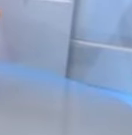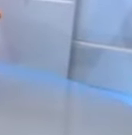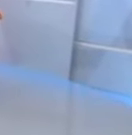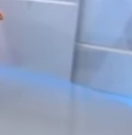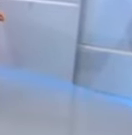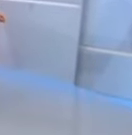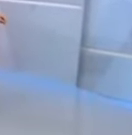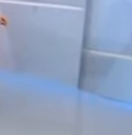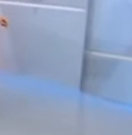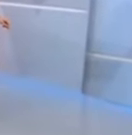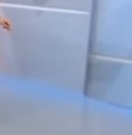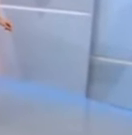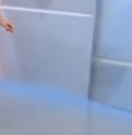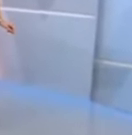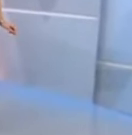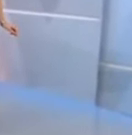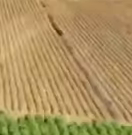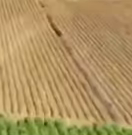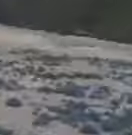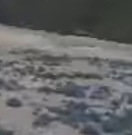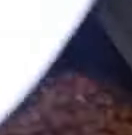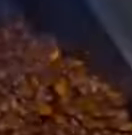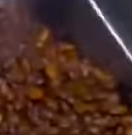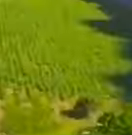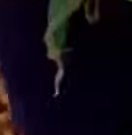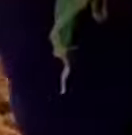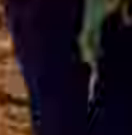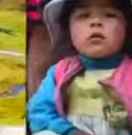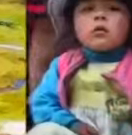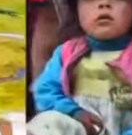está Jiwasanaka.